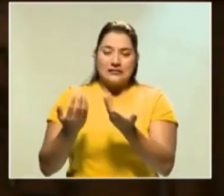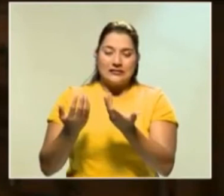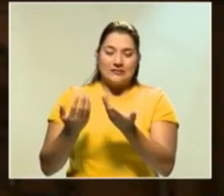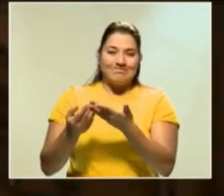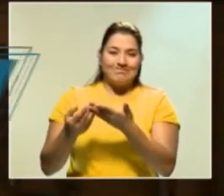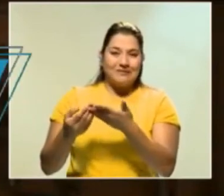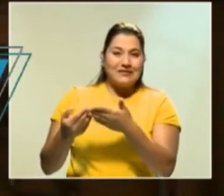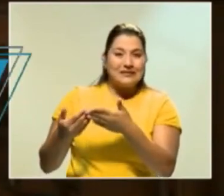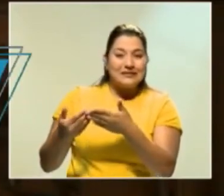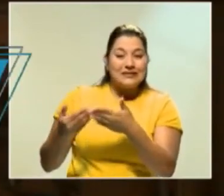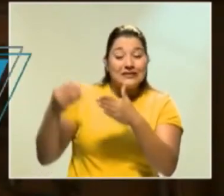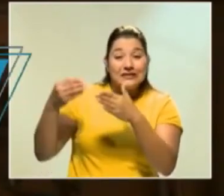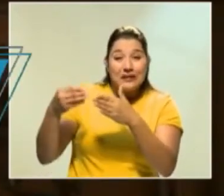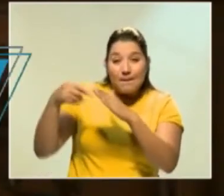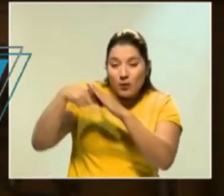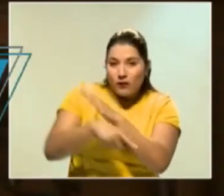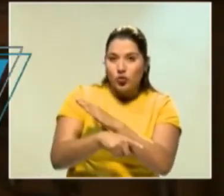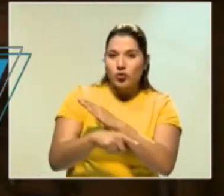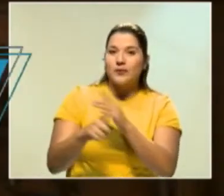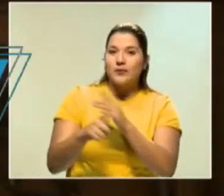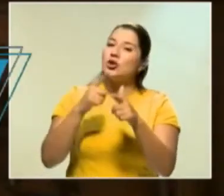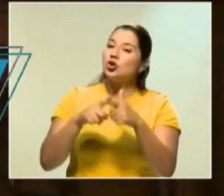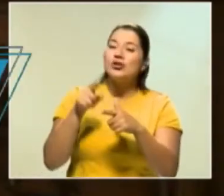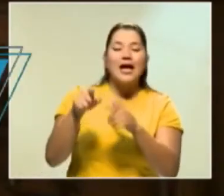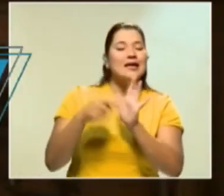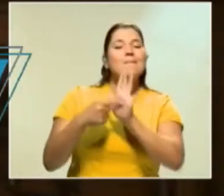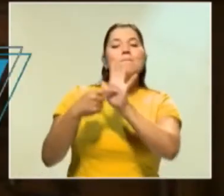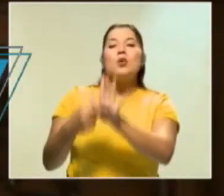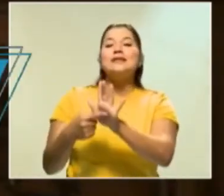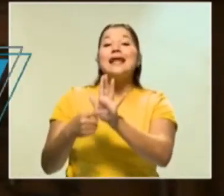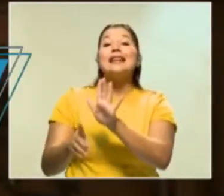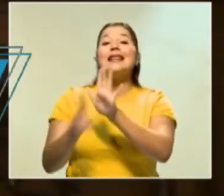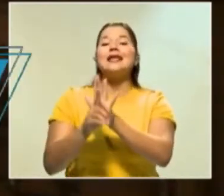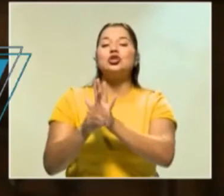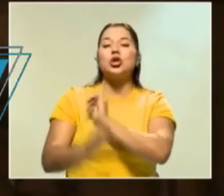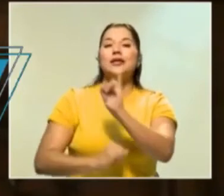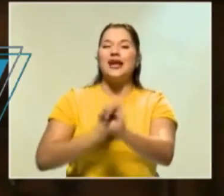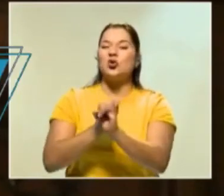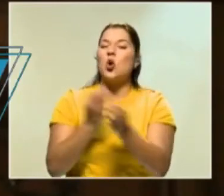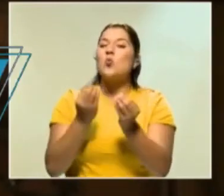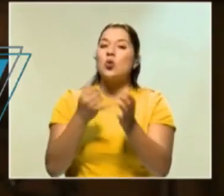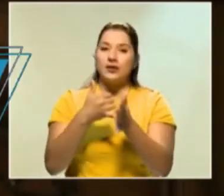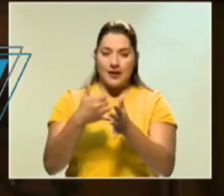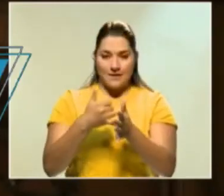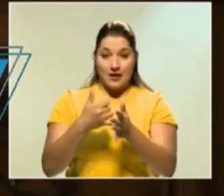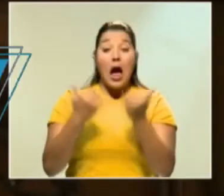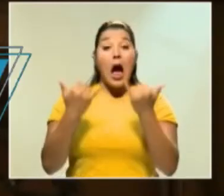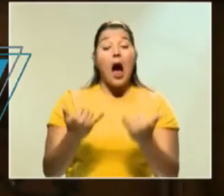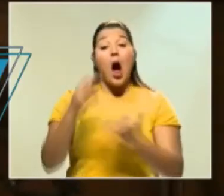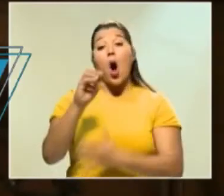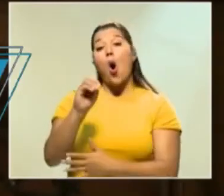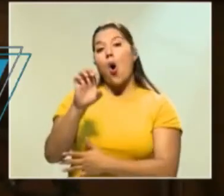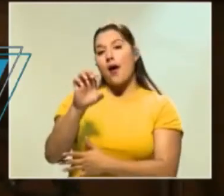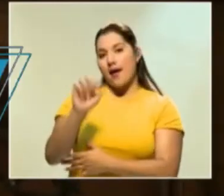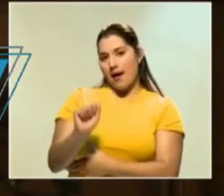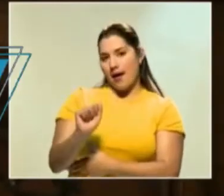que justamente demuestran la debilidad del derecho internacional. Claro que la Organización de las Naciones Unidas tendría mucho que